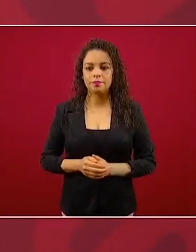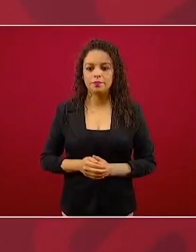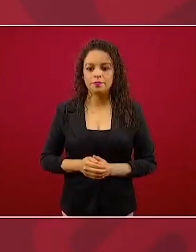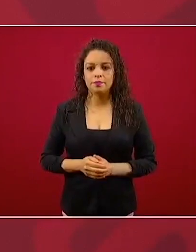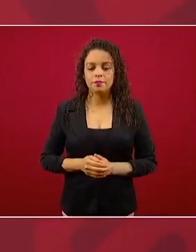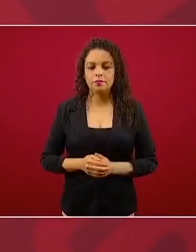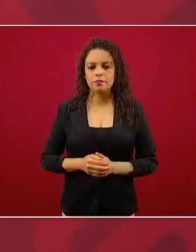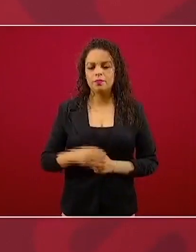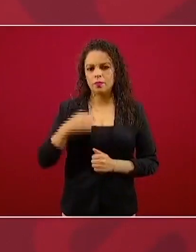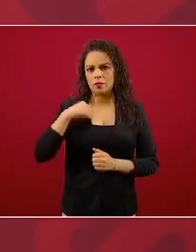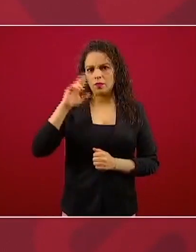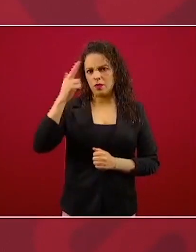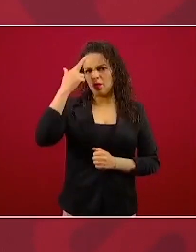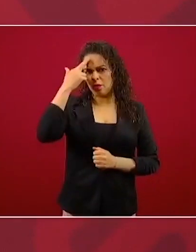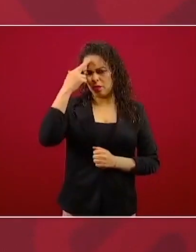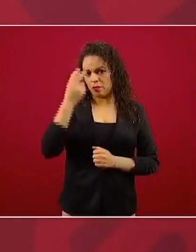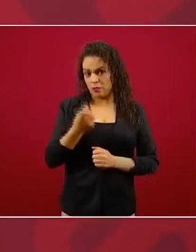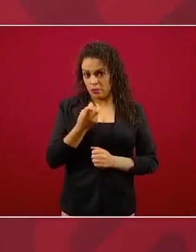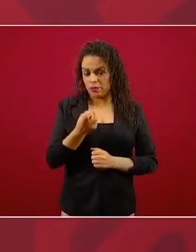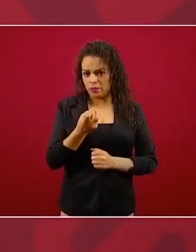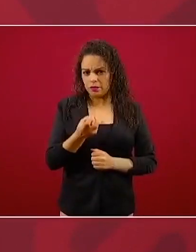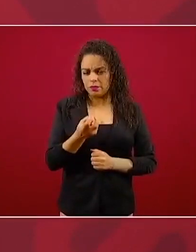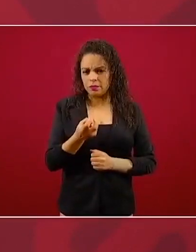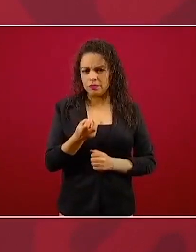Recuerdo que